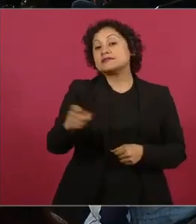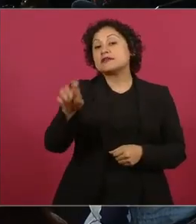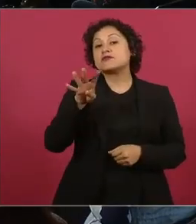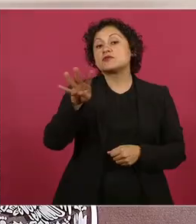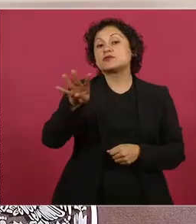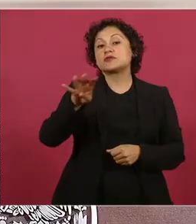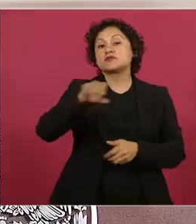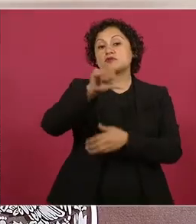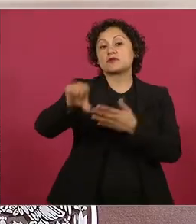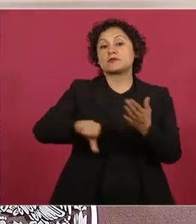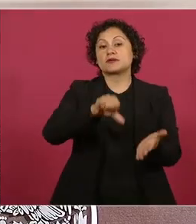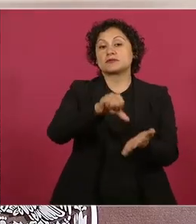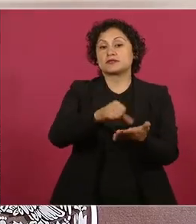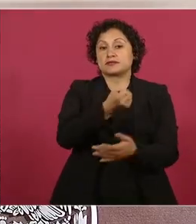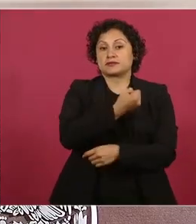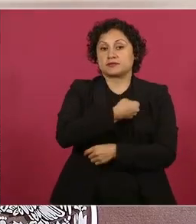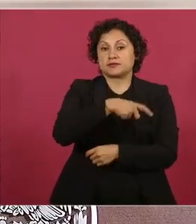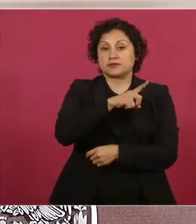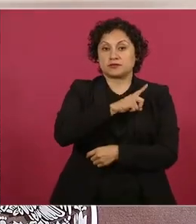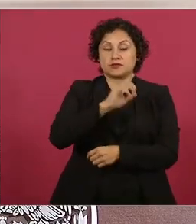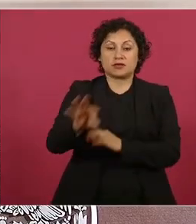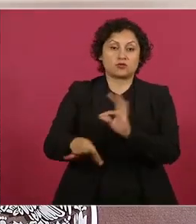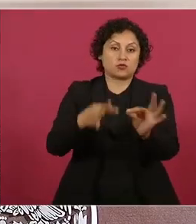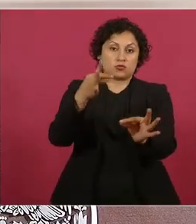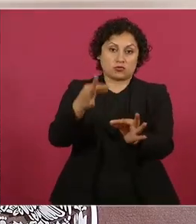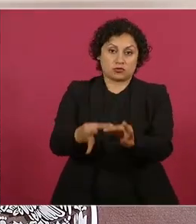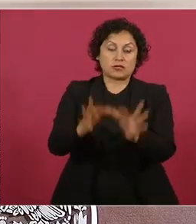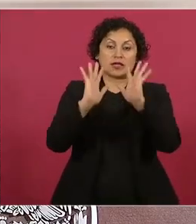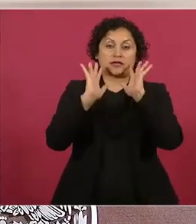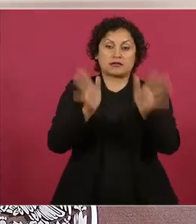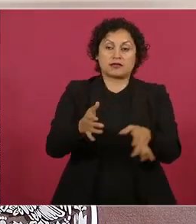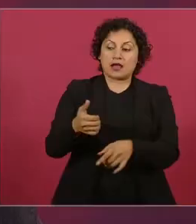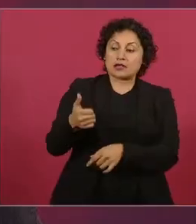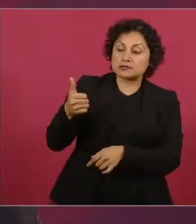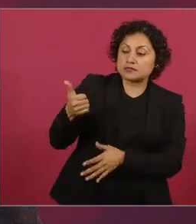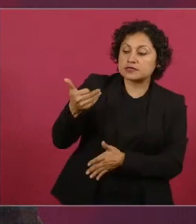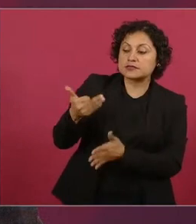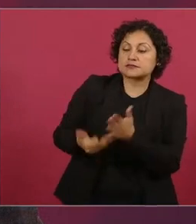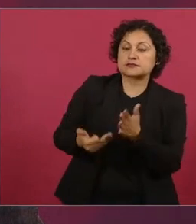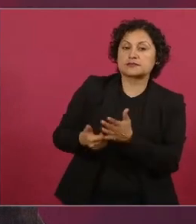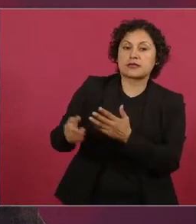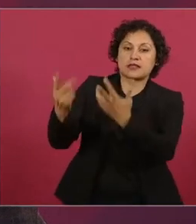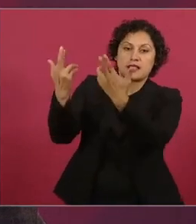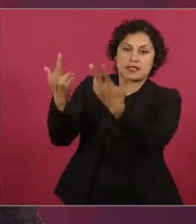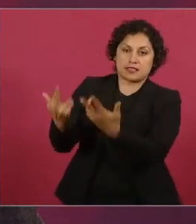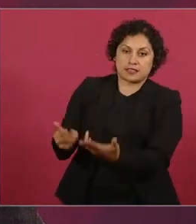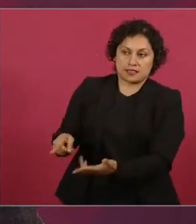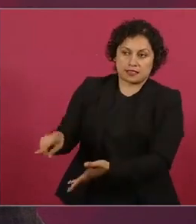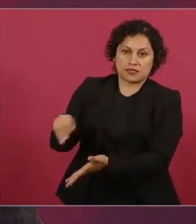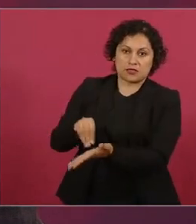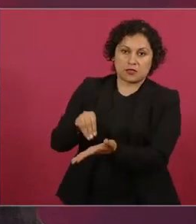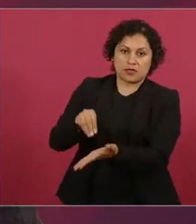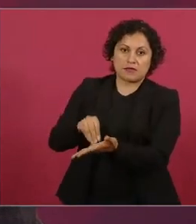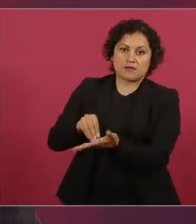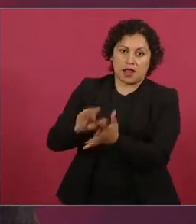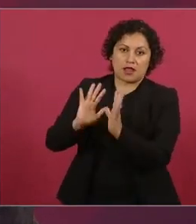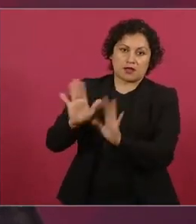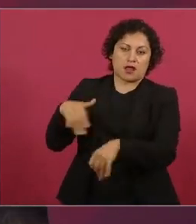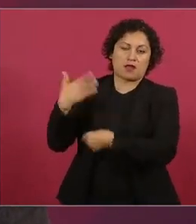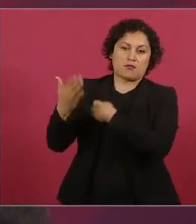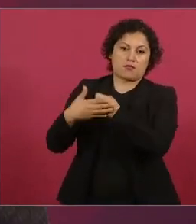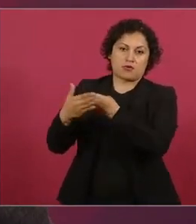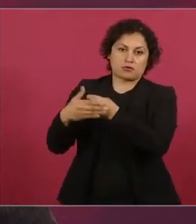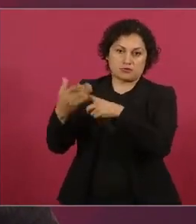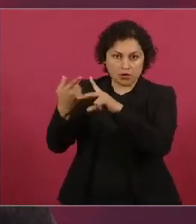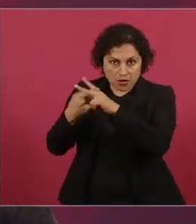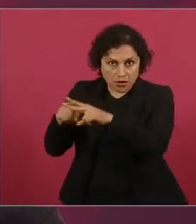de salud y se encuentran 6 destruidos para empezar también su reparación. Hay